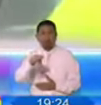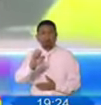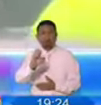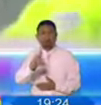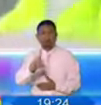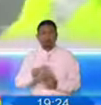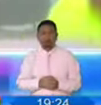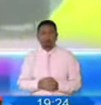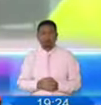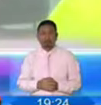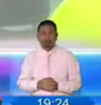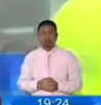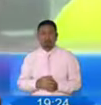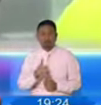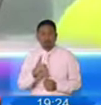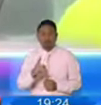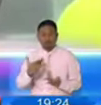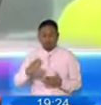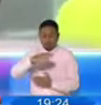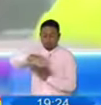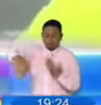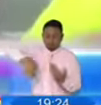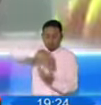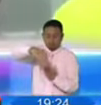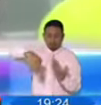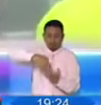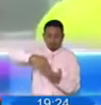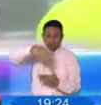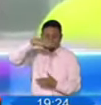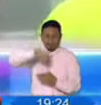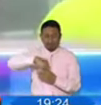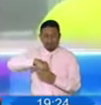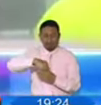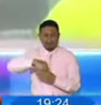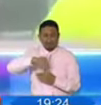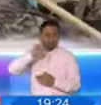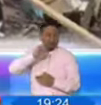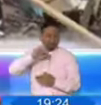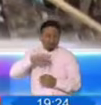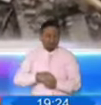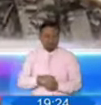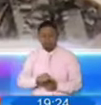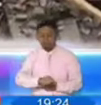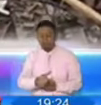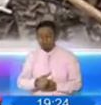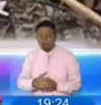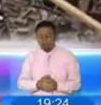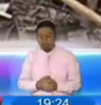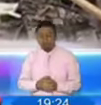tiene unos sacos de yute y en el interior unas fundas plásticas de color negro. El otro está